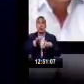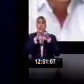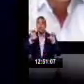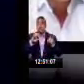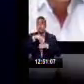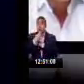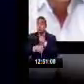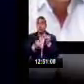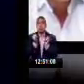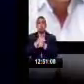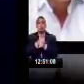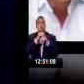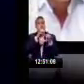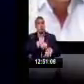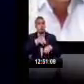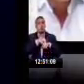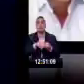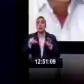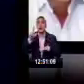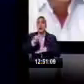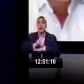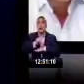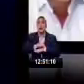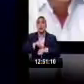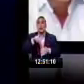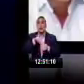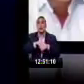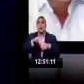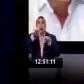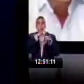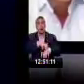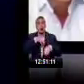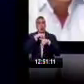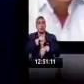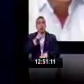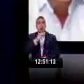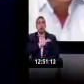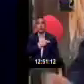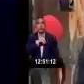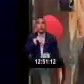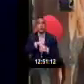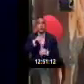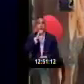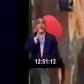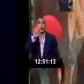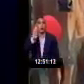bananero, ingeniero agrónomo y licenciado en ciencias agrícolas de una universidad de